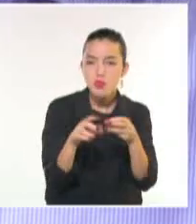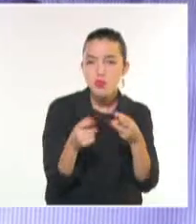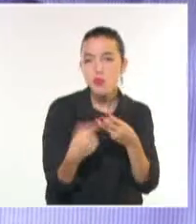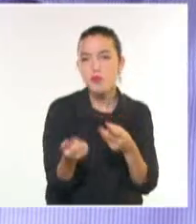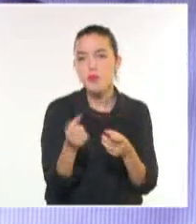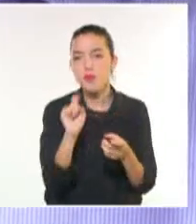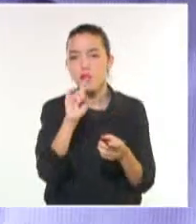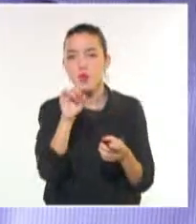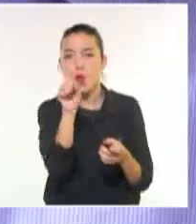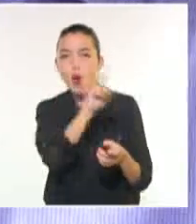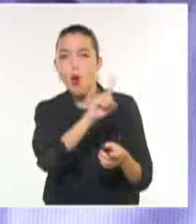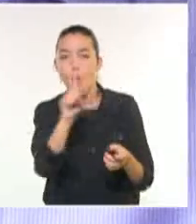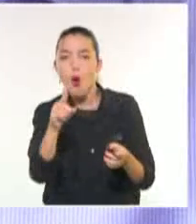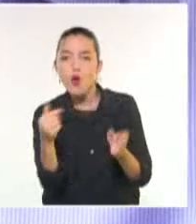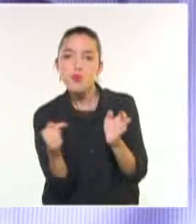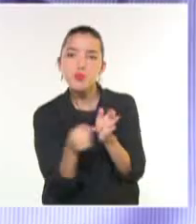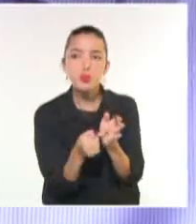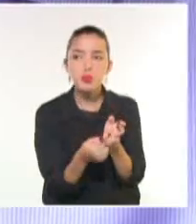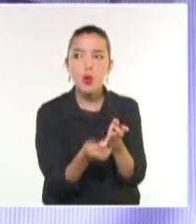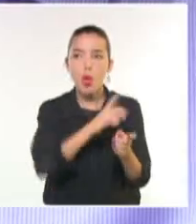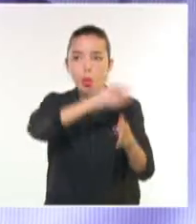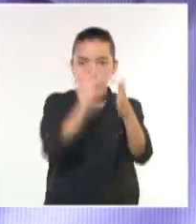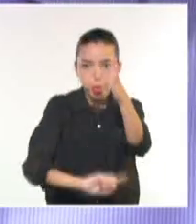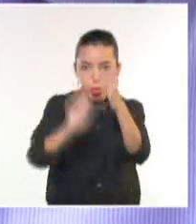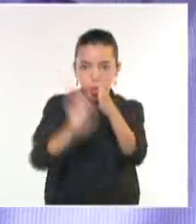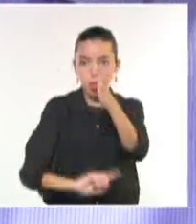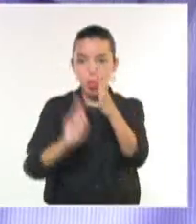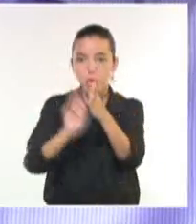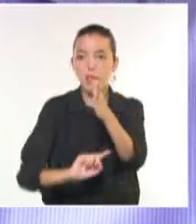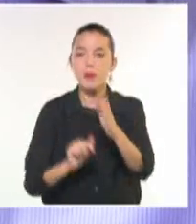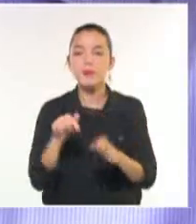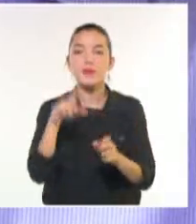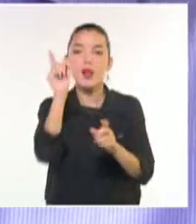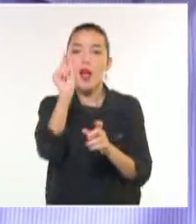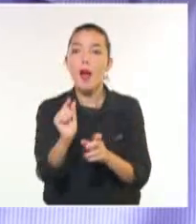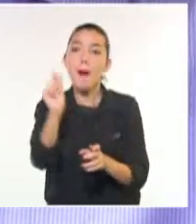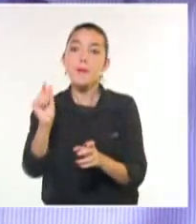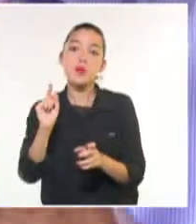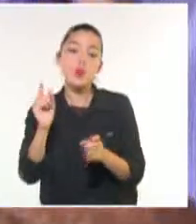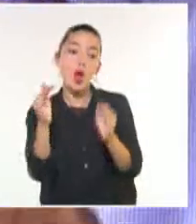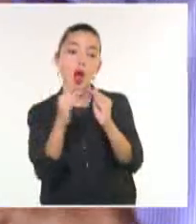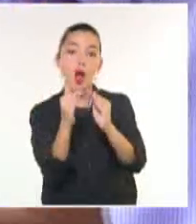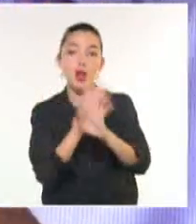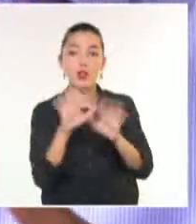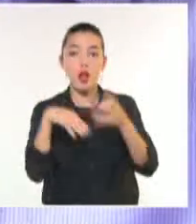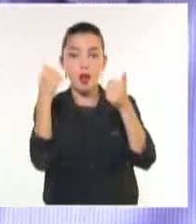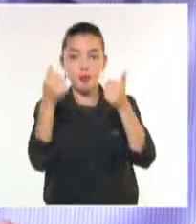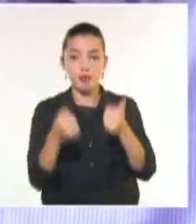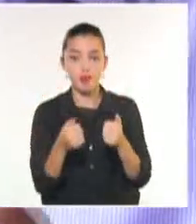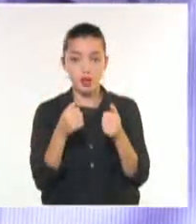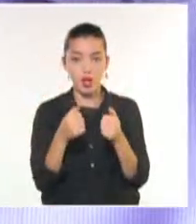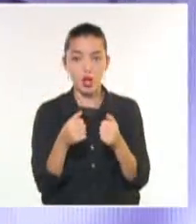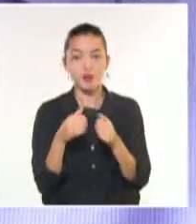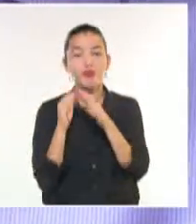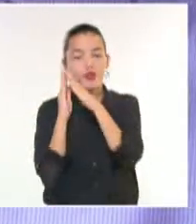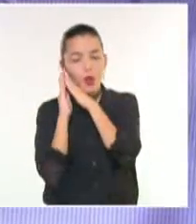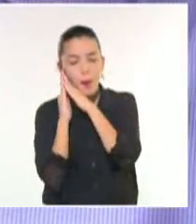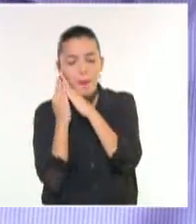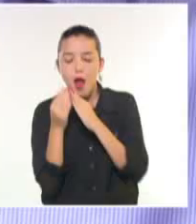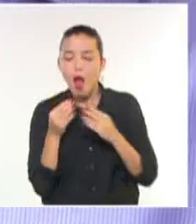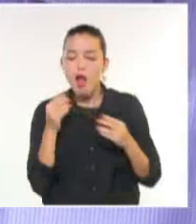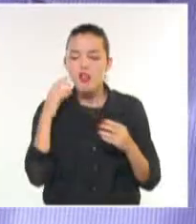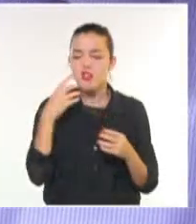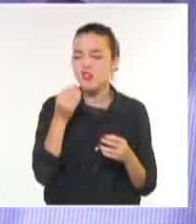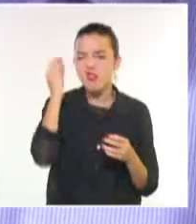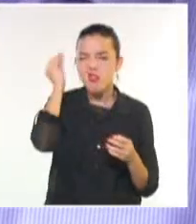y relampagueando. Y las personas que estaban en su casa, incluso quizás hasta allá recogidas a dormir, podían escuchar qué estaba ocurriendo con el